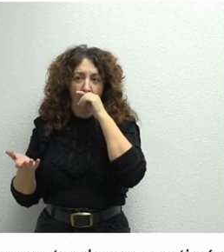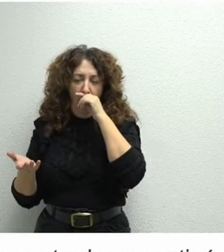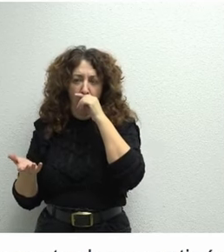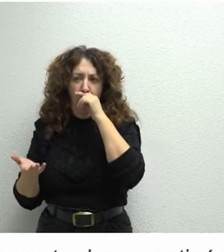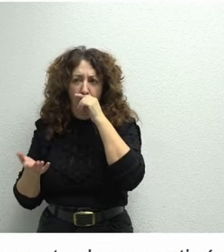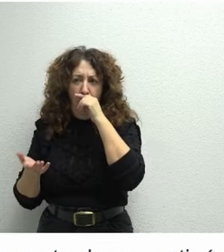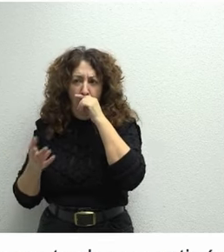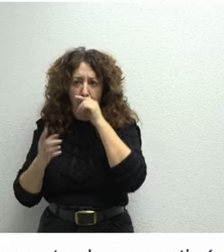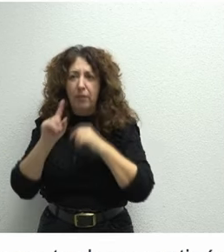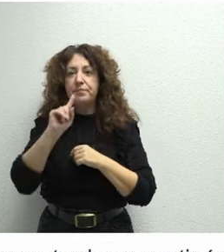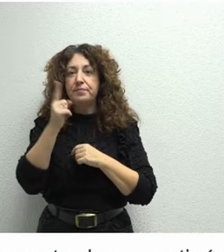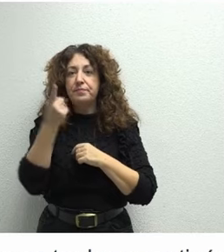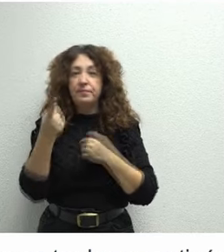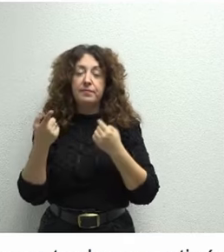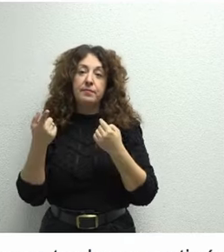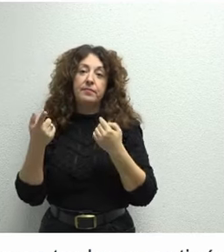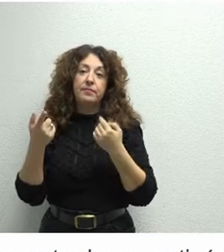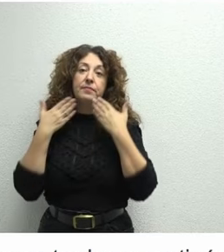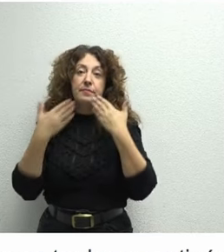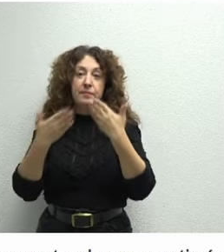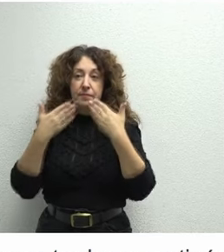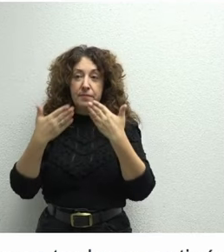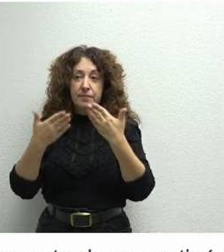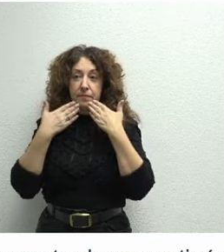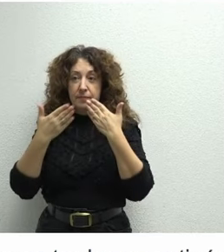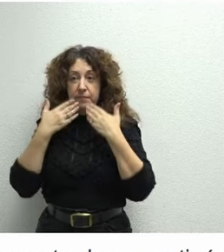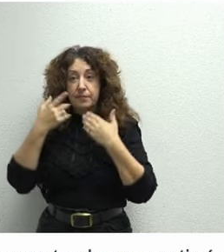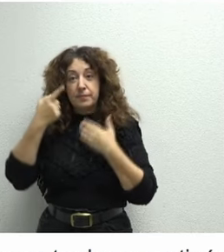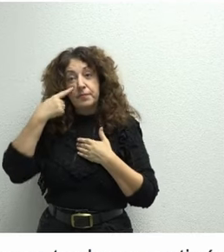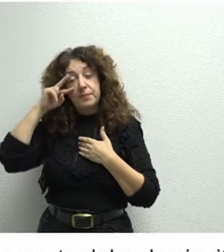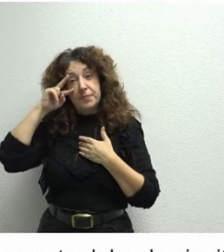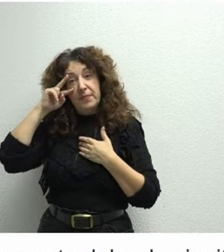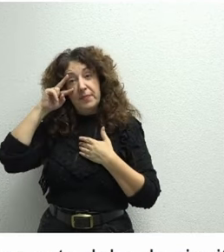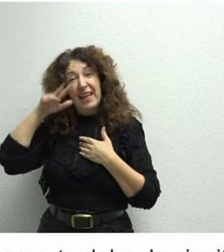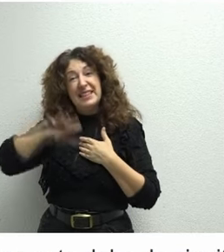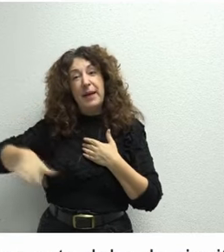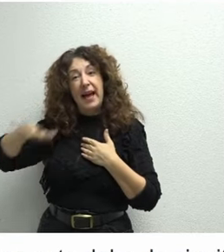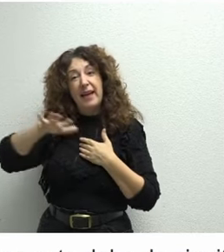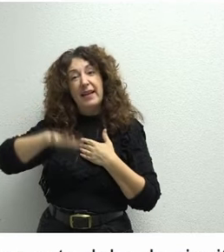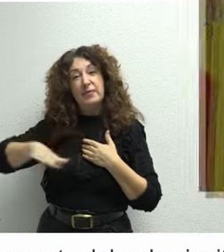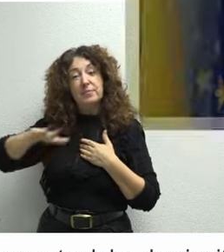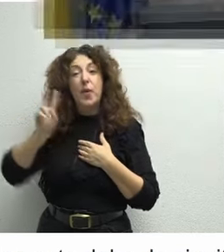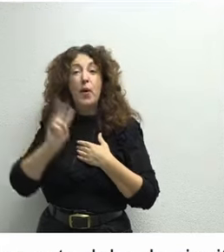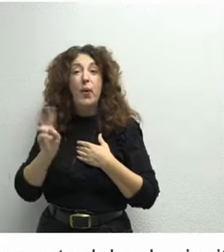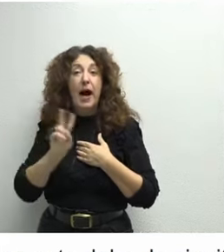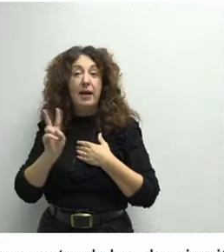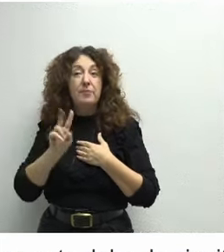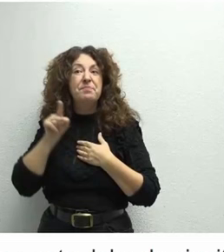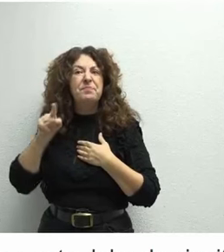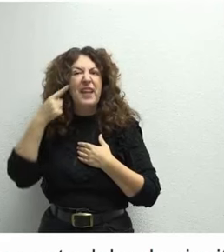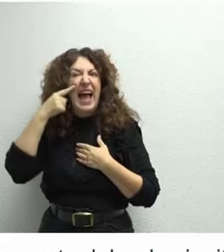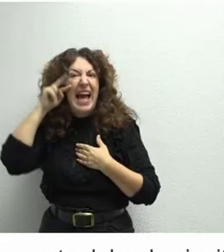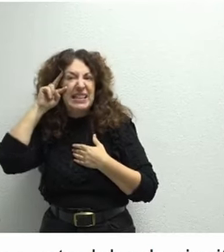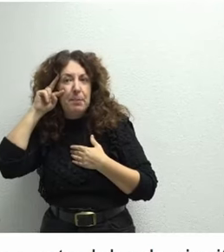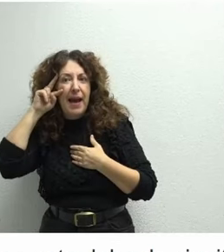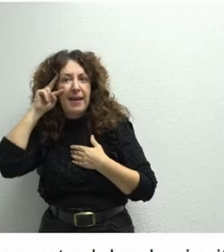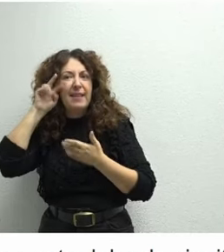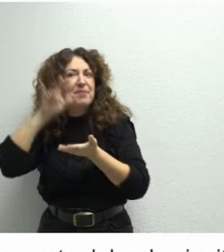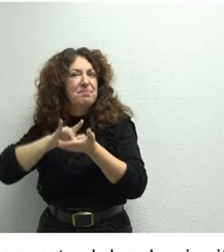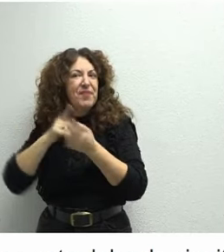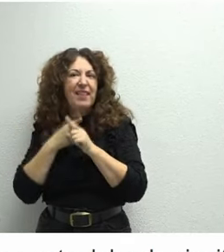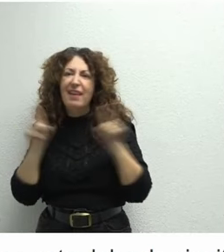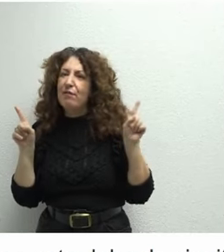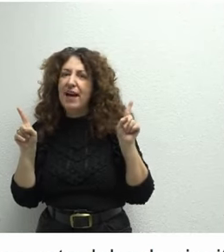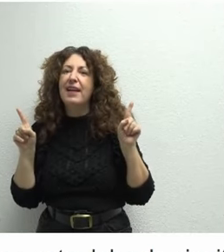agradecimiento que hayáis contado con esta experiencia en valladol no porque creo que pues es una experiencia diferente sobre todo porque está